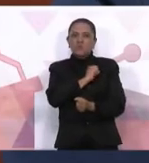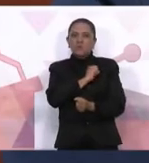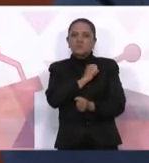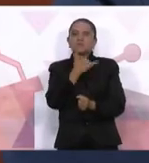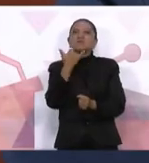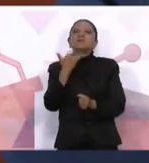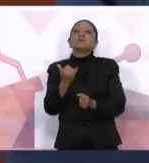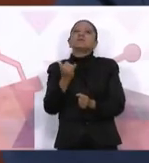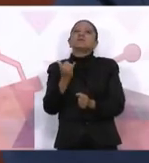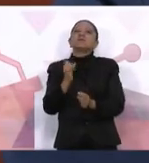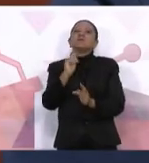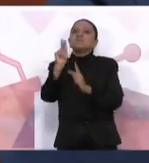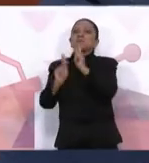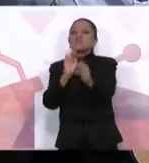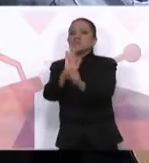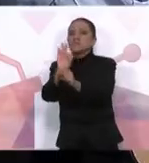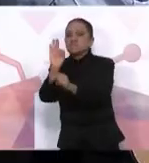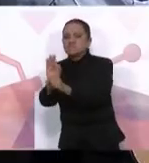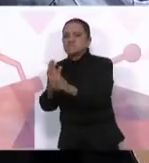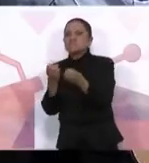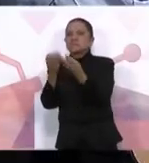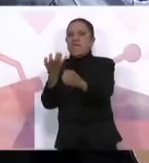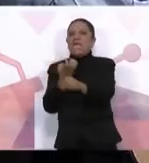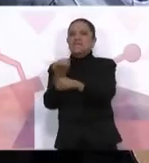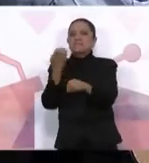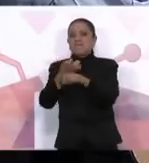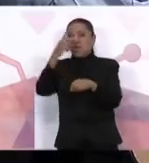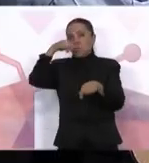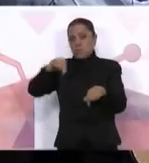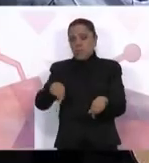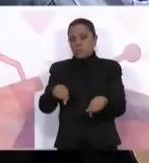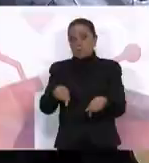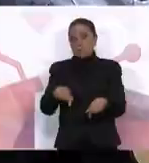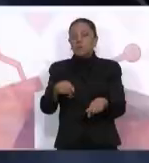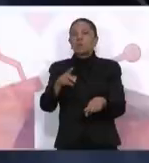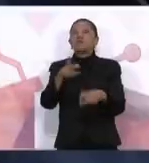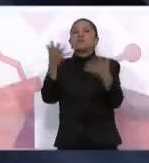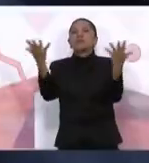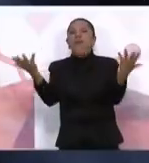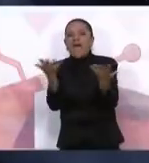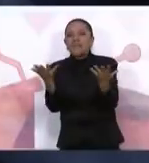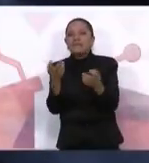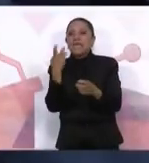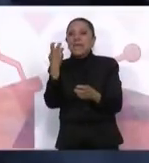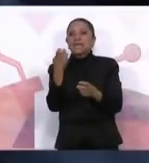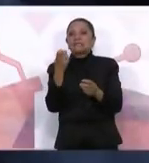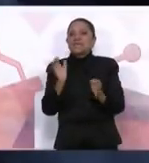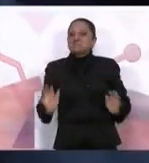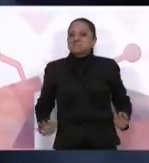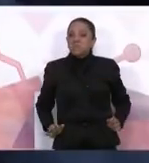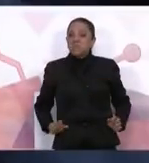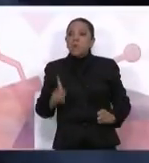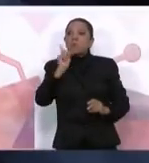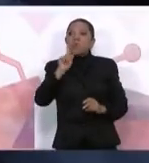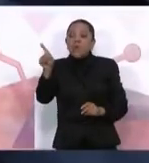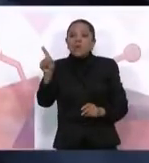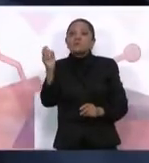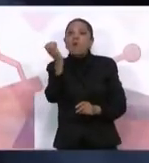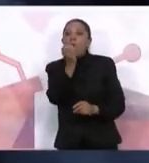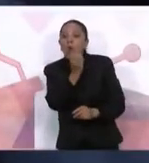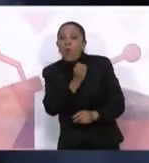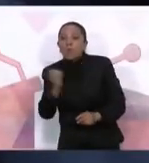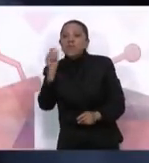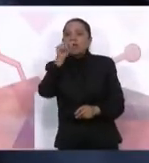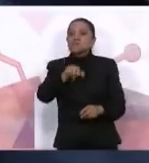otorga el estado mexicano y debemos de generar esas condiciones a las mujeres como una obligación de estado no